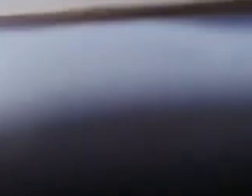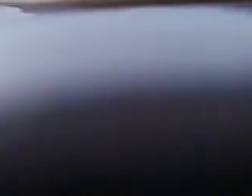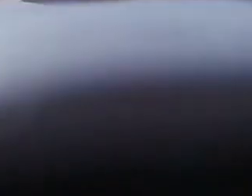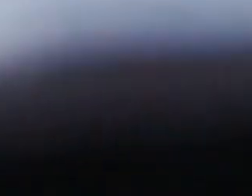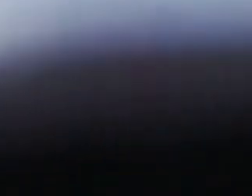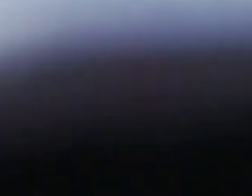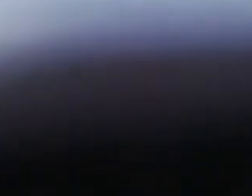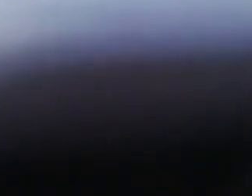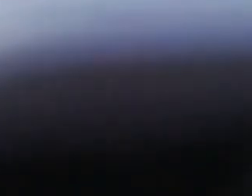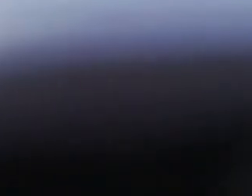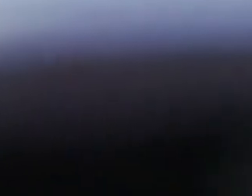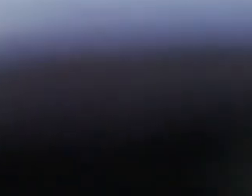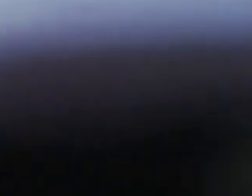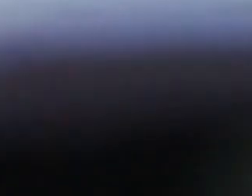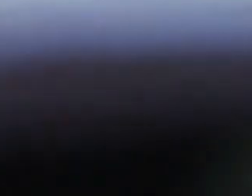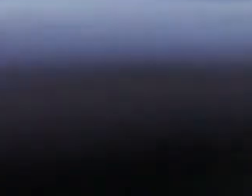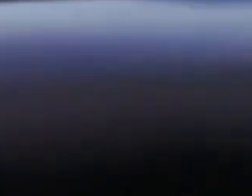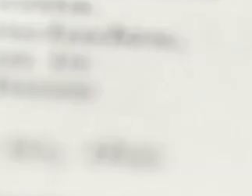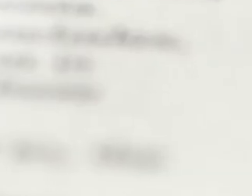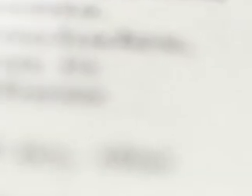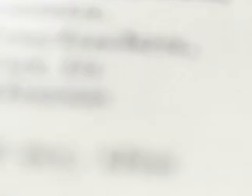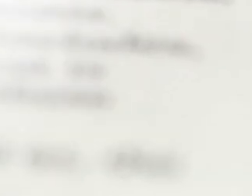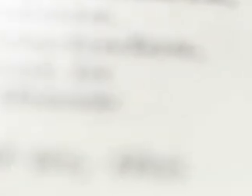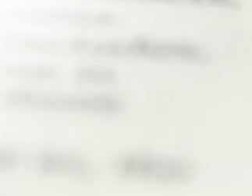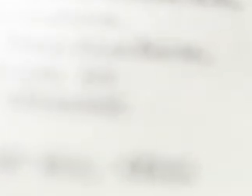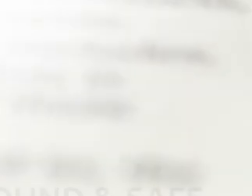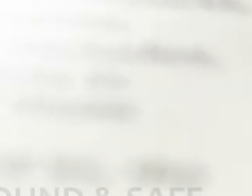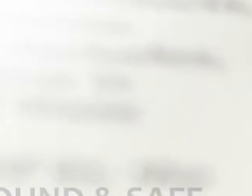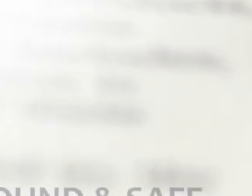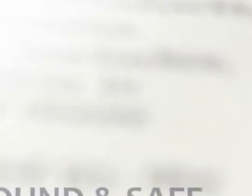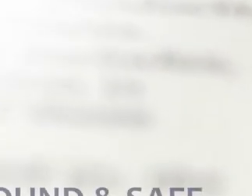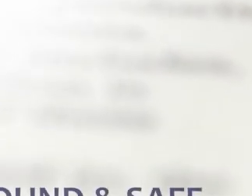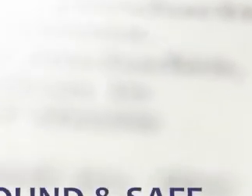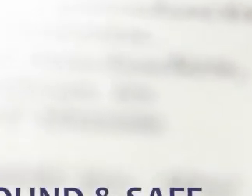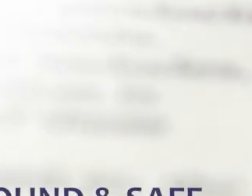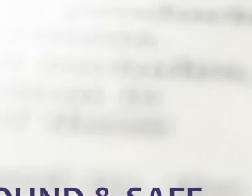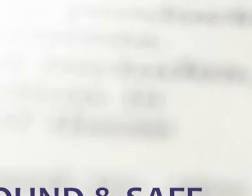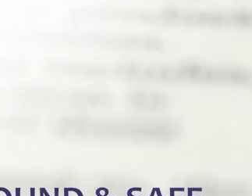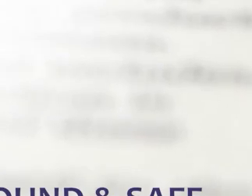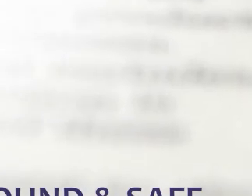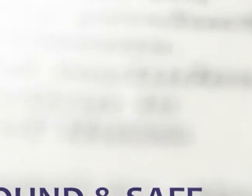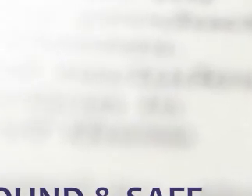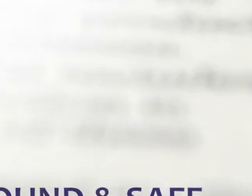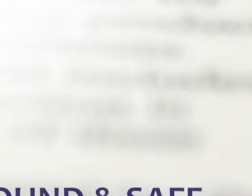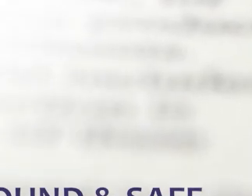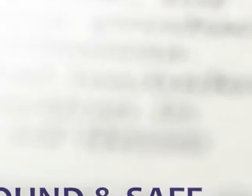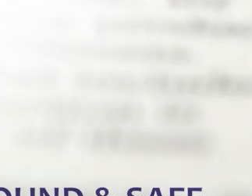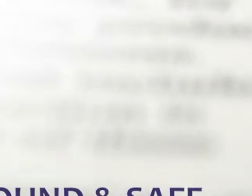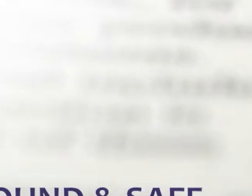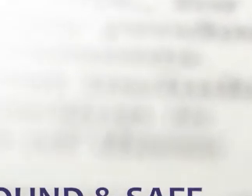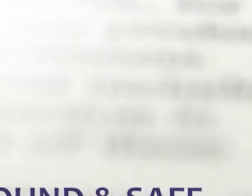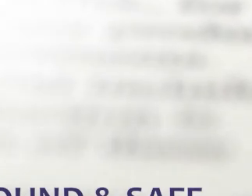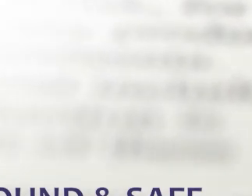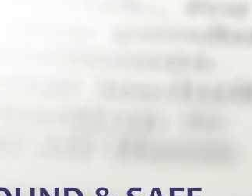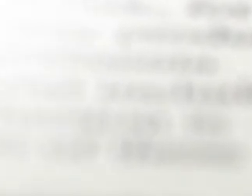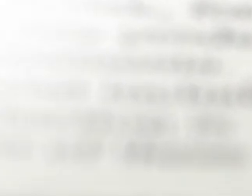planes de implementación y acciones preventivas. Legis Action, los especialistas en sostenibilidad empresarial.